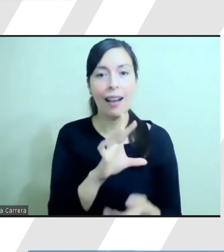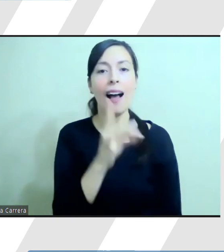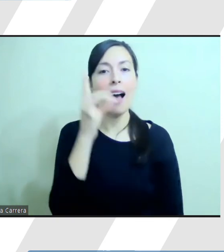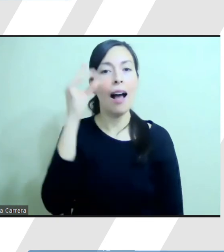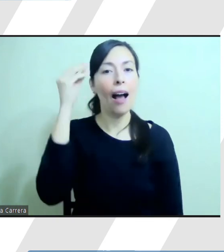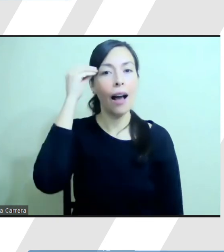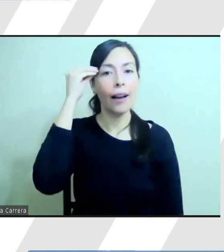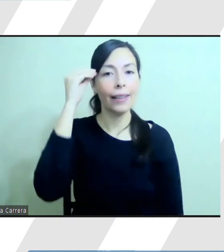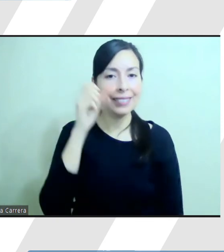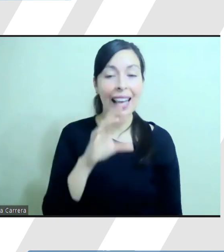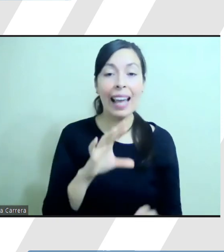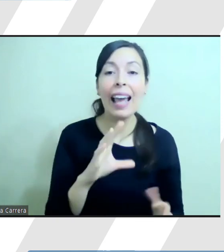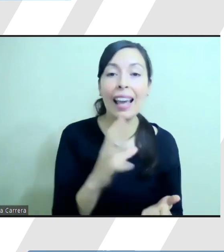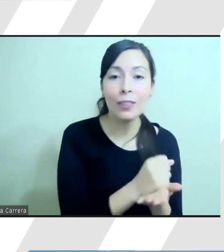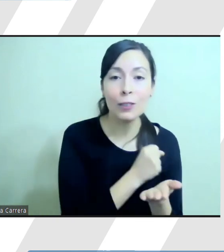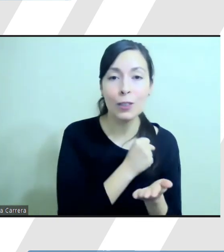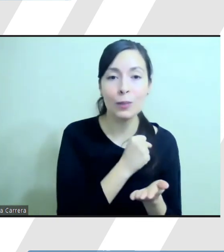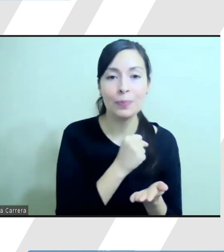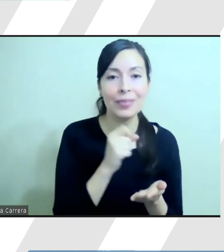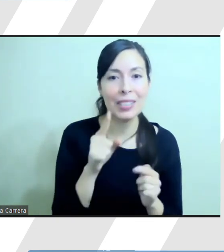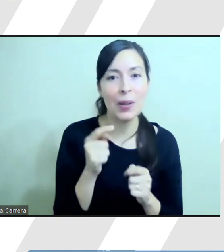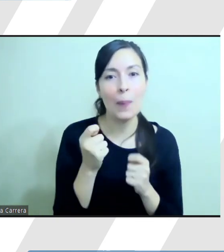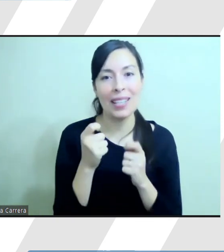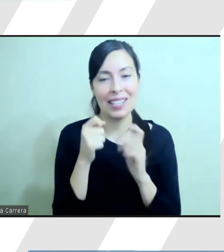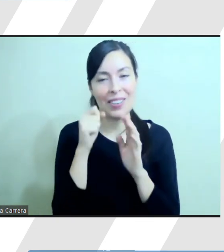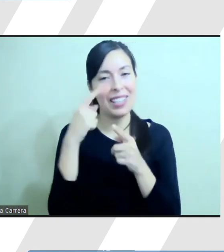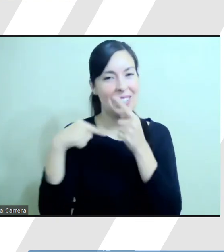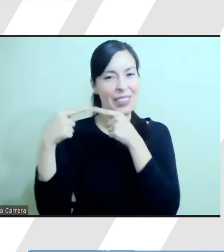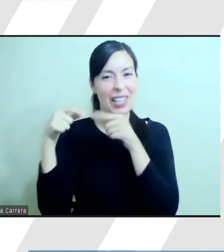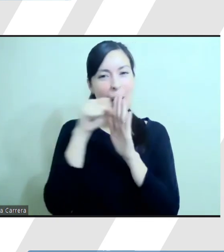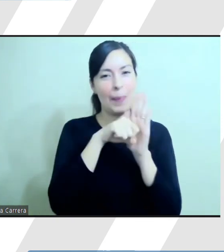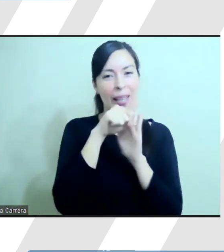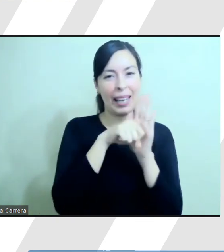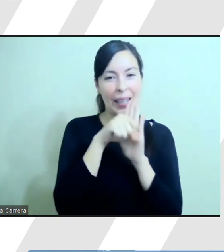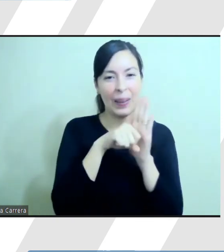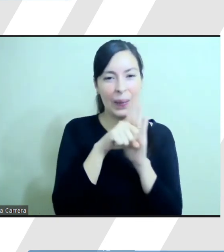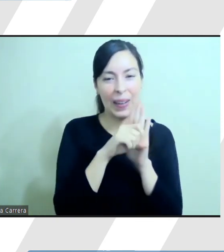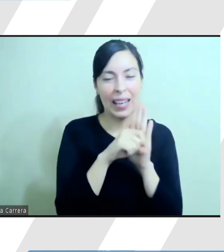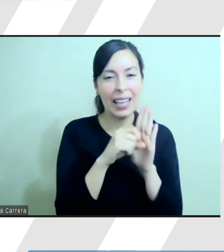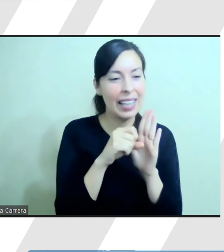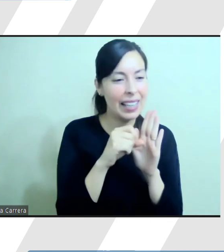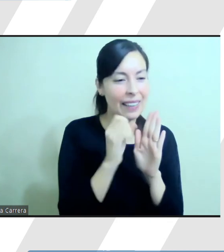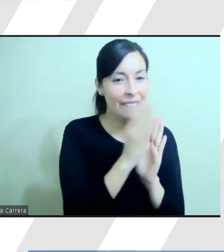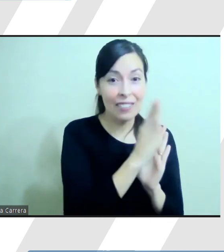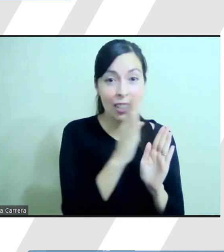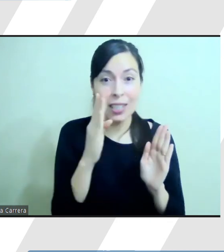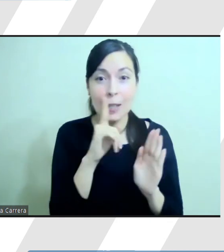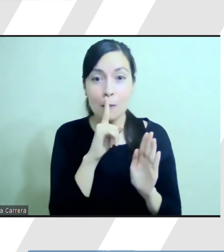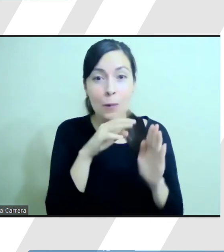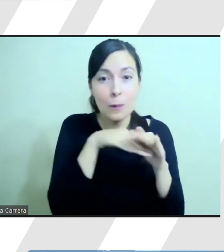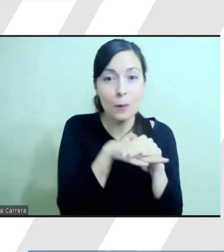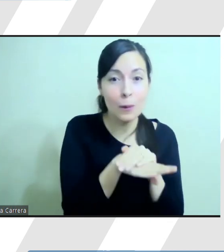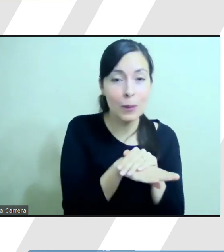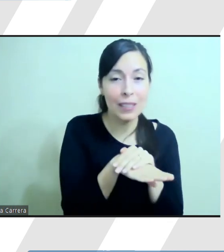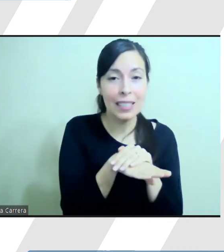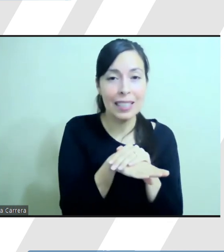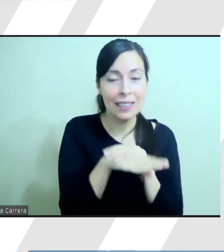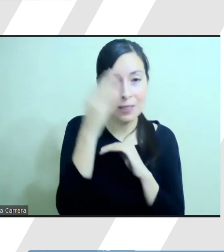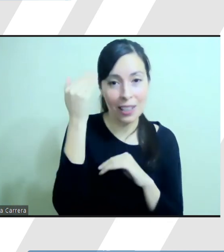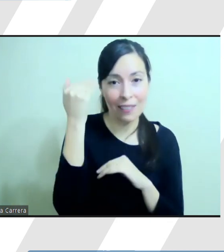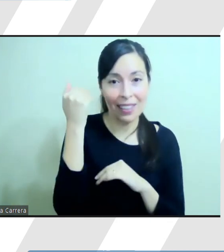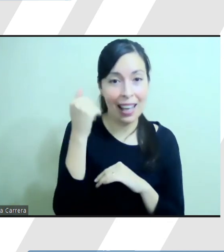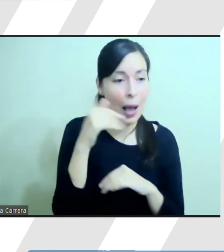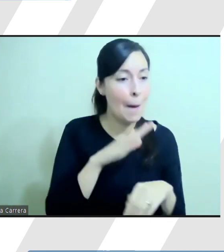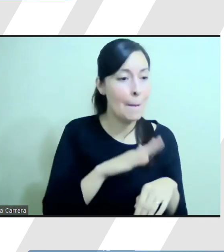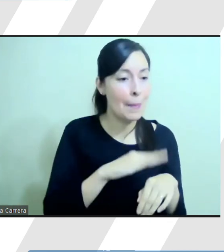película, pero efectivamente en un momento de esta historia encuentran una biblioteca que estaba escondida con papeles de la